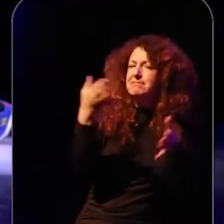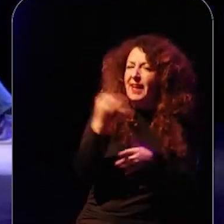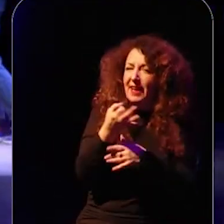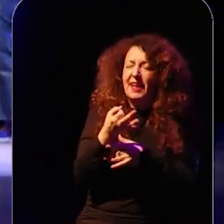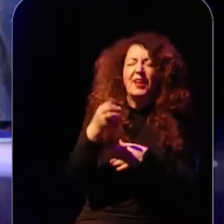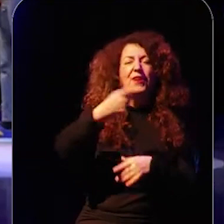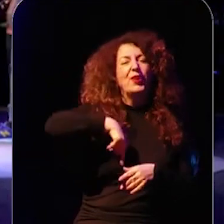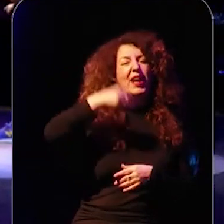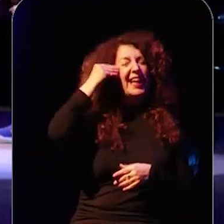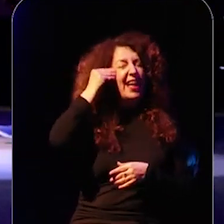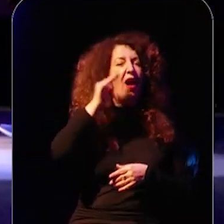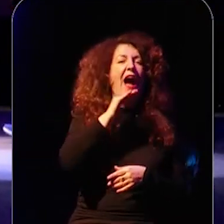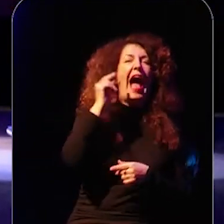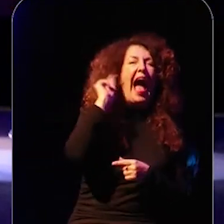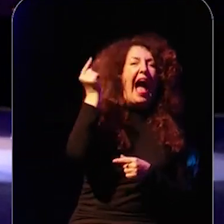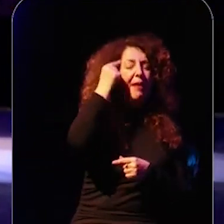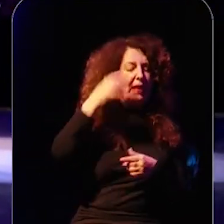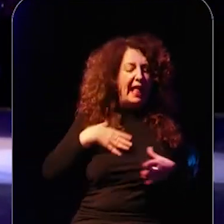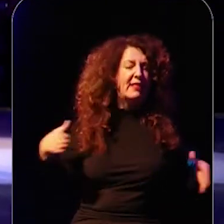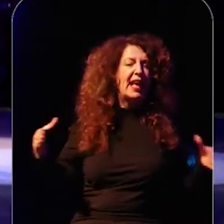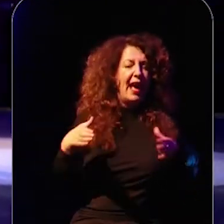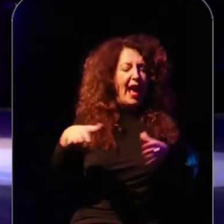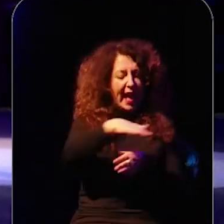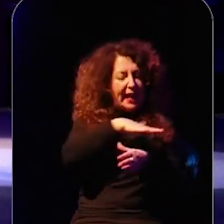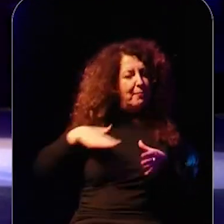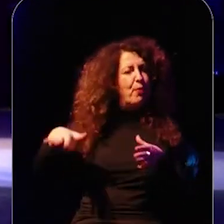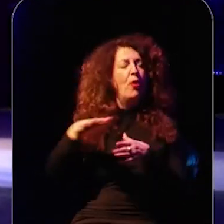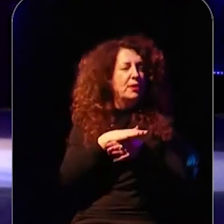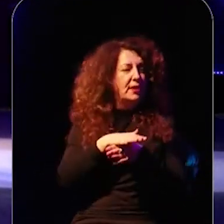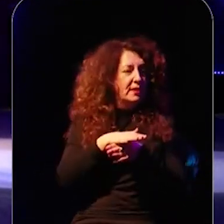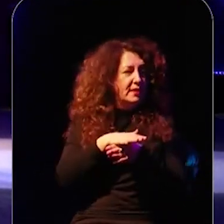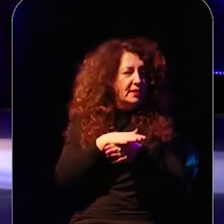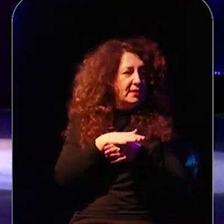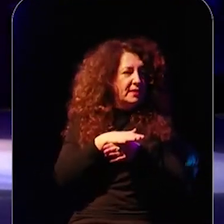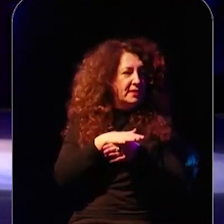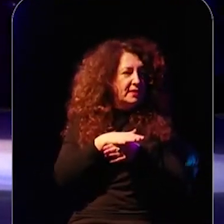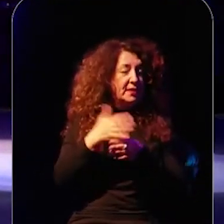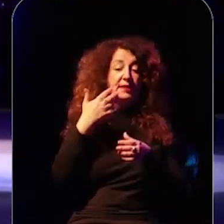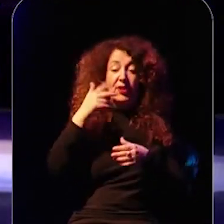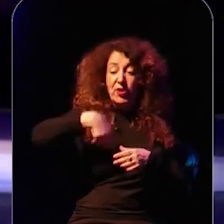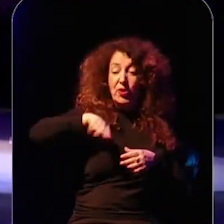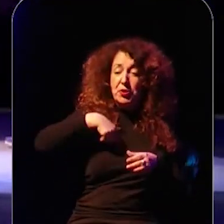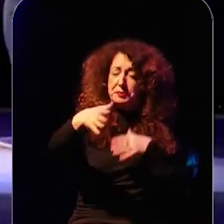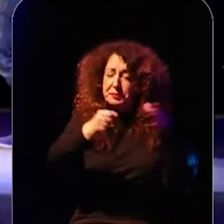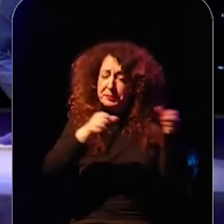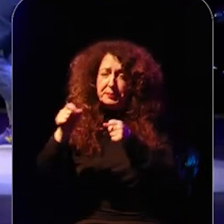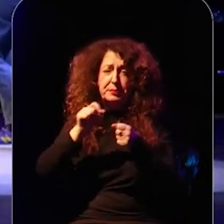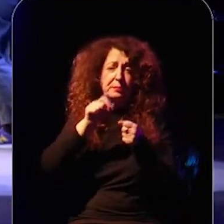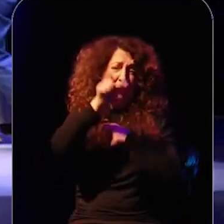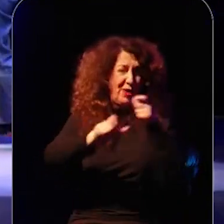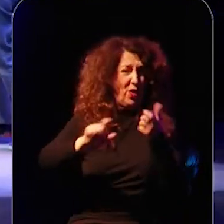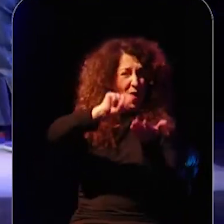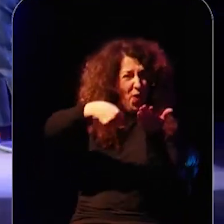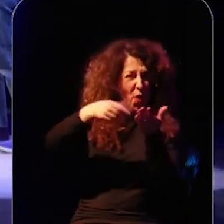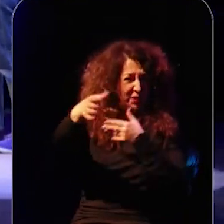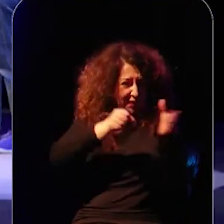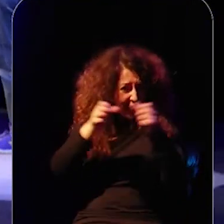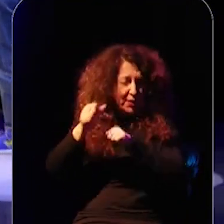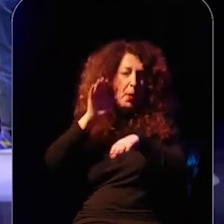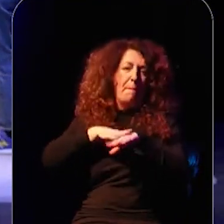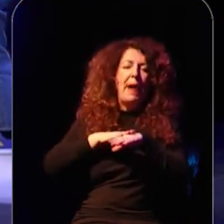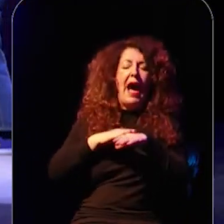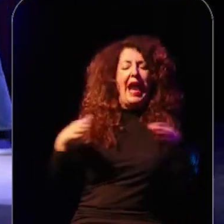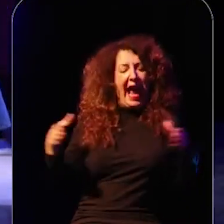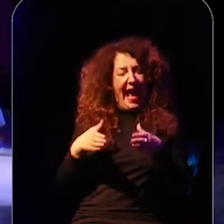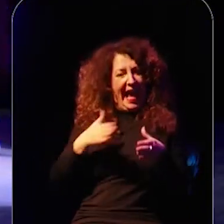nosotros creemos mucho en las habilidades de nuestro equipo. Yo creo que casi todos, cuando contratamos gente, cuando buscamos personas para formar